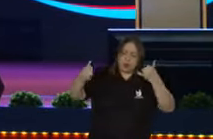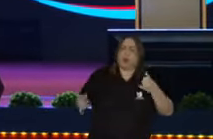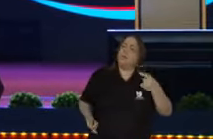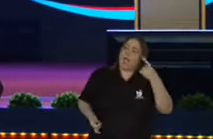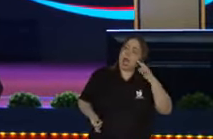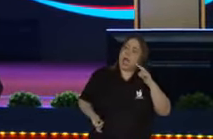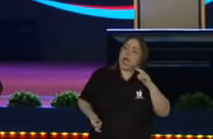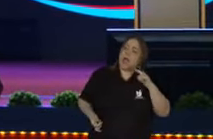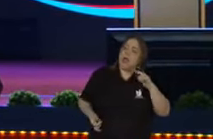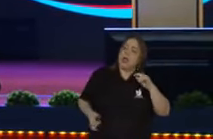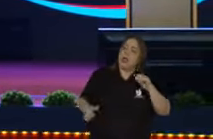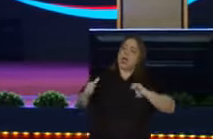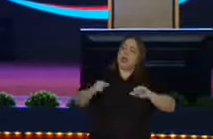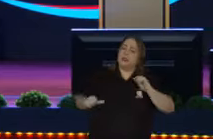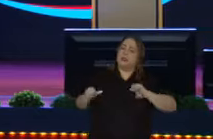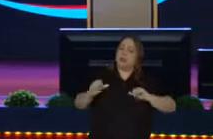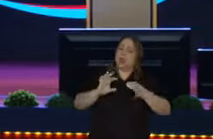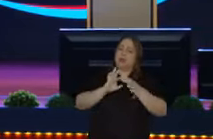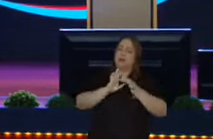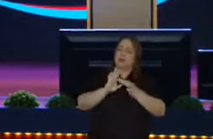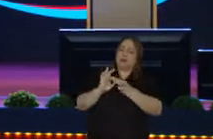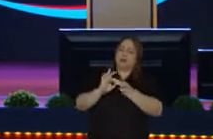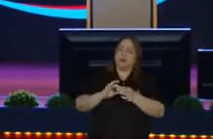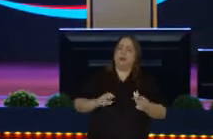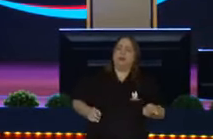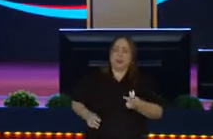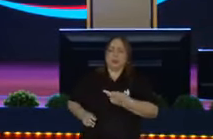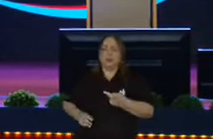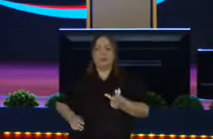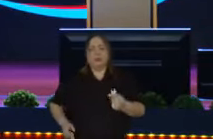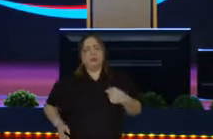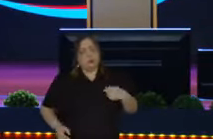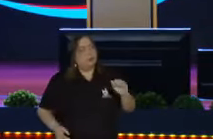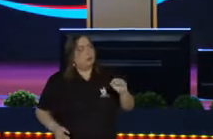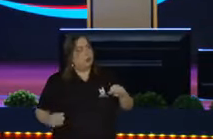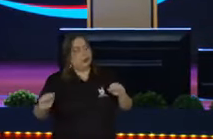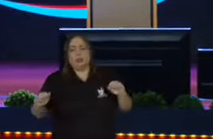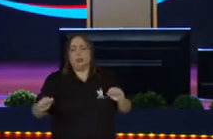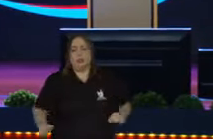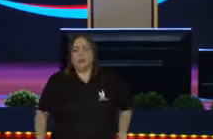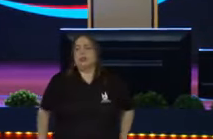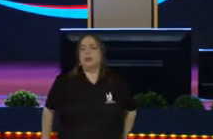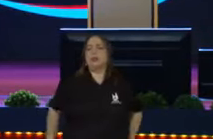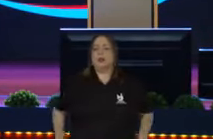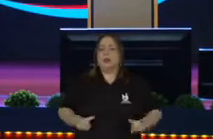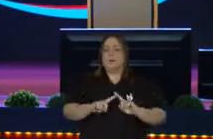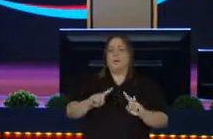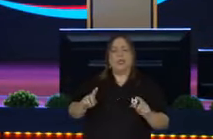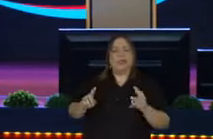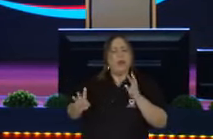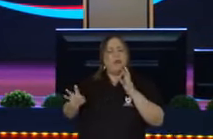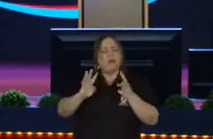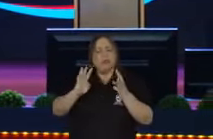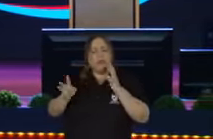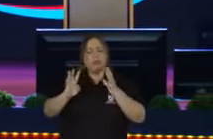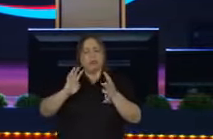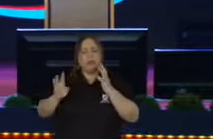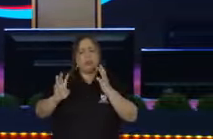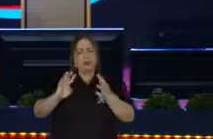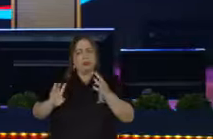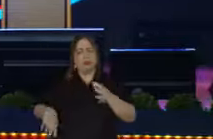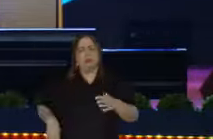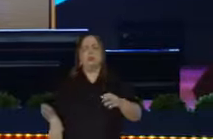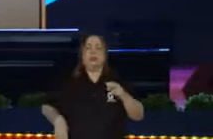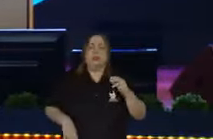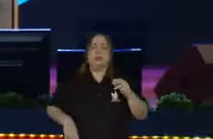juntos. Está bien, hablamos de mi familia, tu familia, pero la conversación seguía de tus hijos, tus